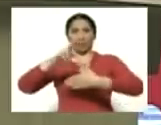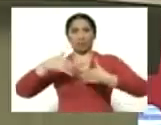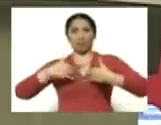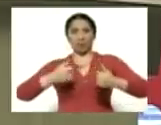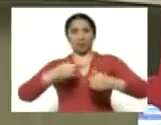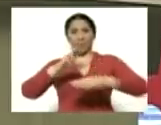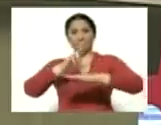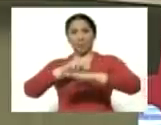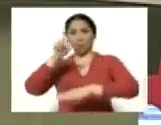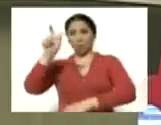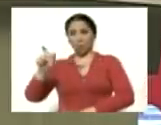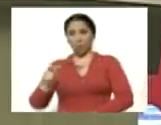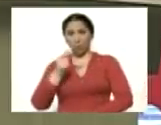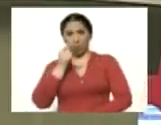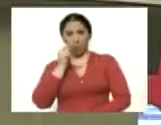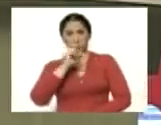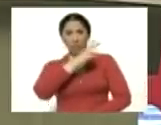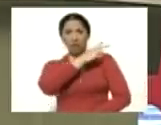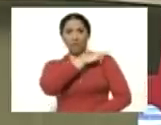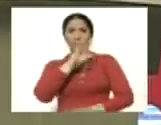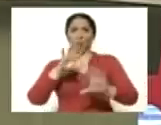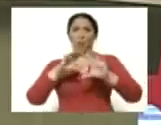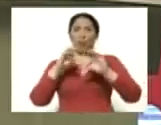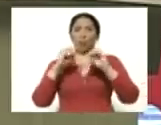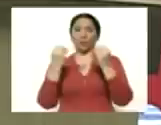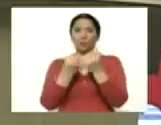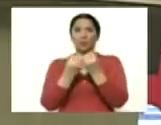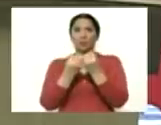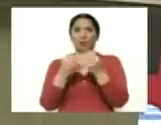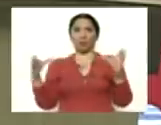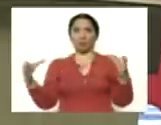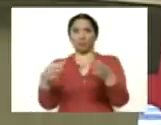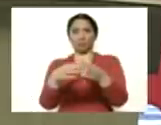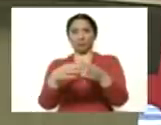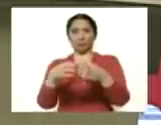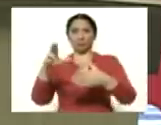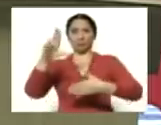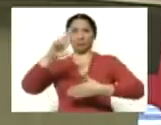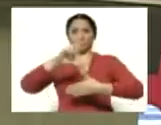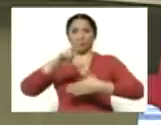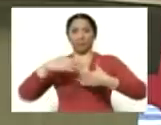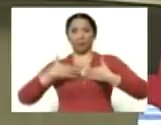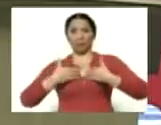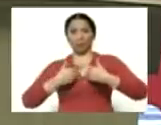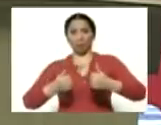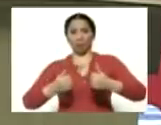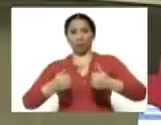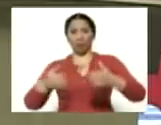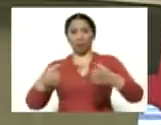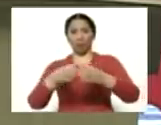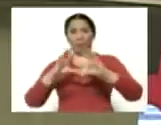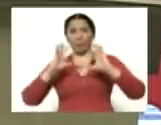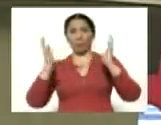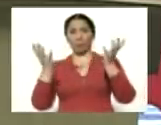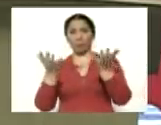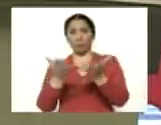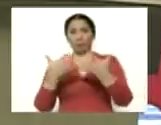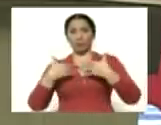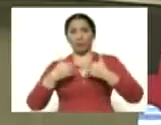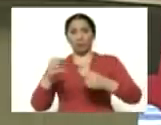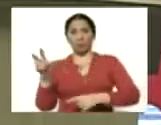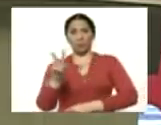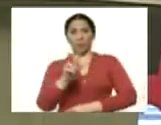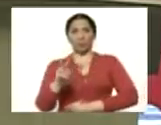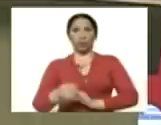doctor Gerardo De Cosio, jefe de la oficina de la Organización Panamericana de la Salud y la Organización Mundial de la Salud en Venezuela.